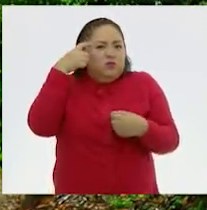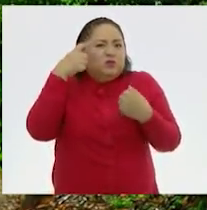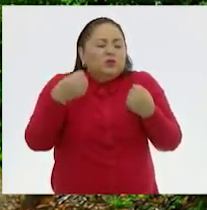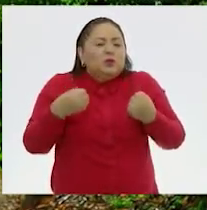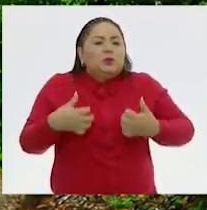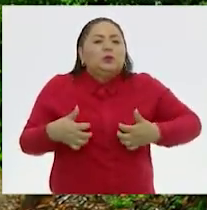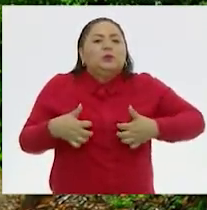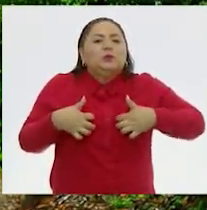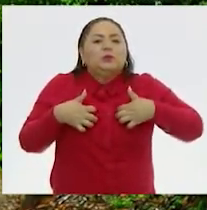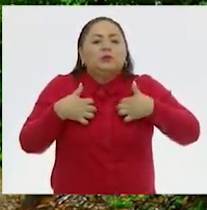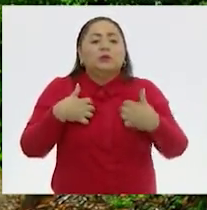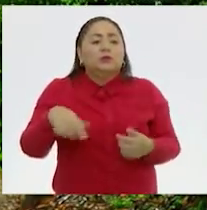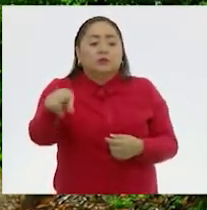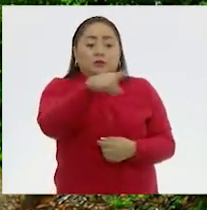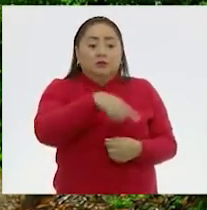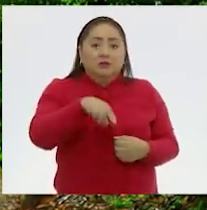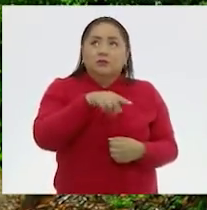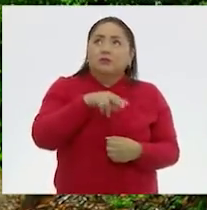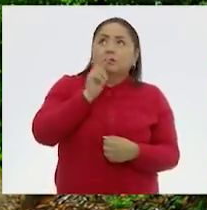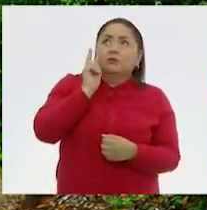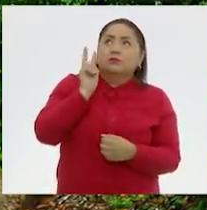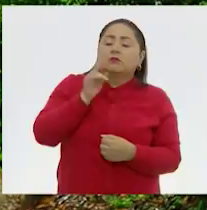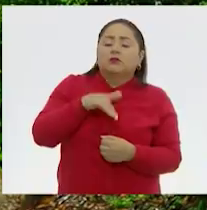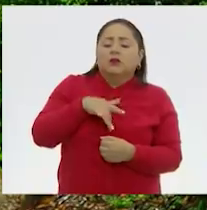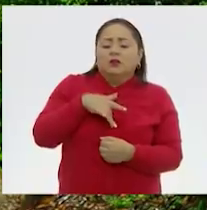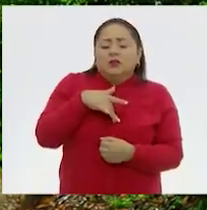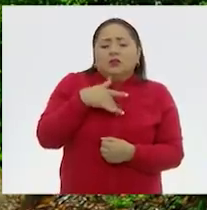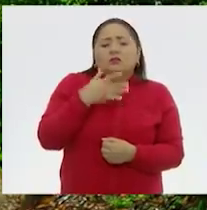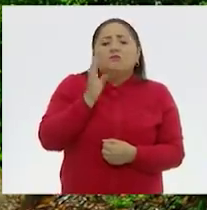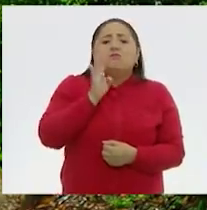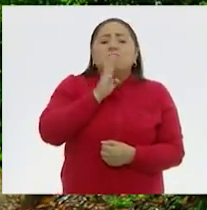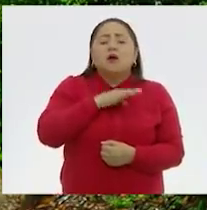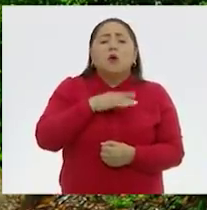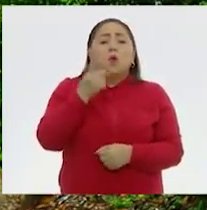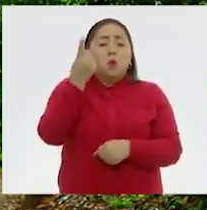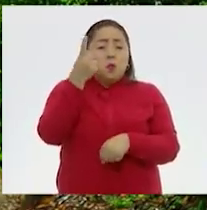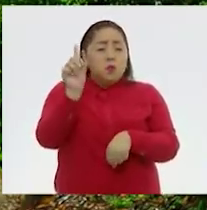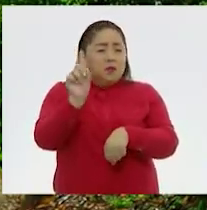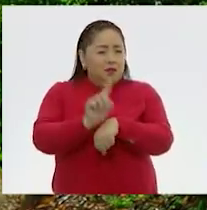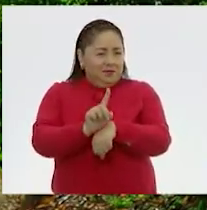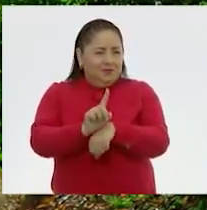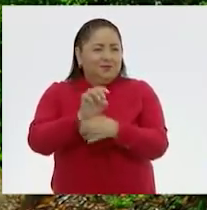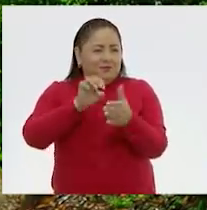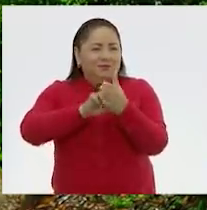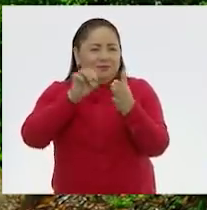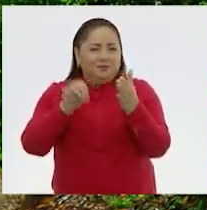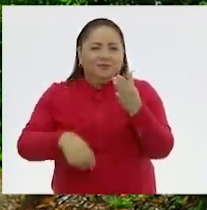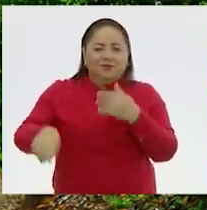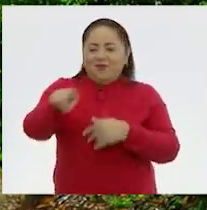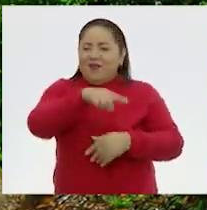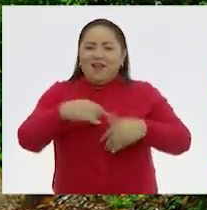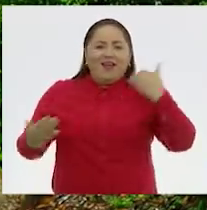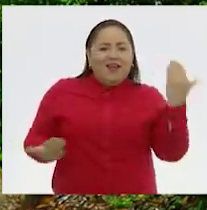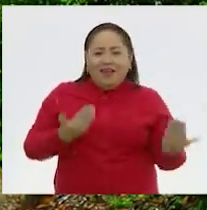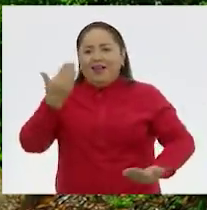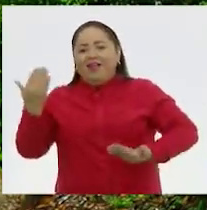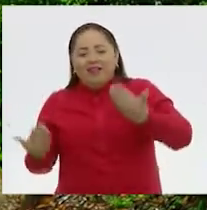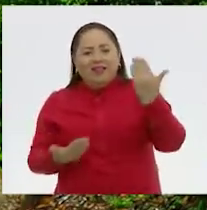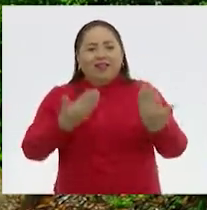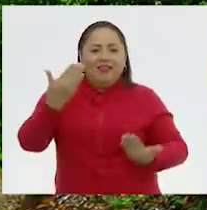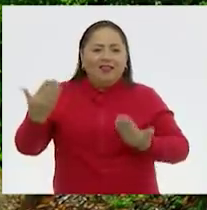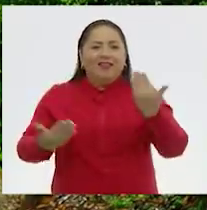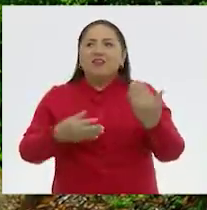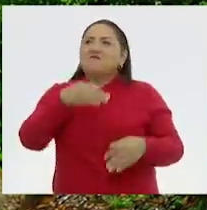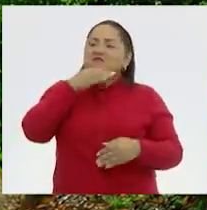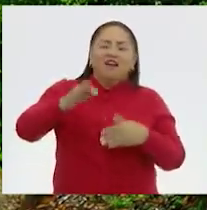hacía cosas que a los demás hacían sentir mal. Un día, por ejemplo, estaban todos bailando. Estaba muy